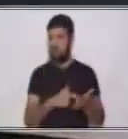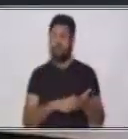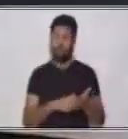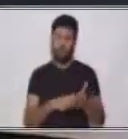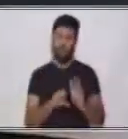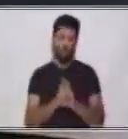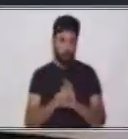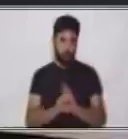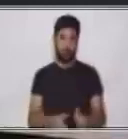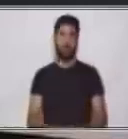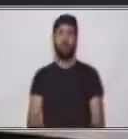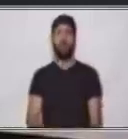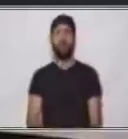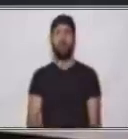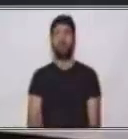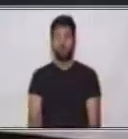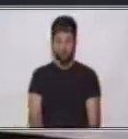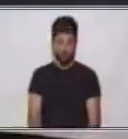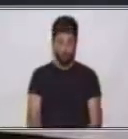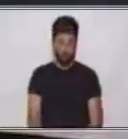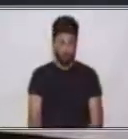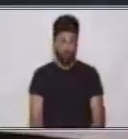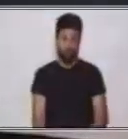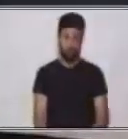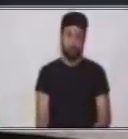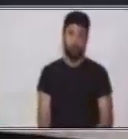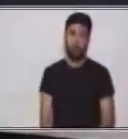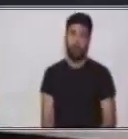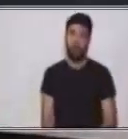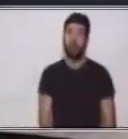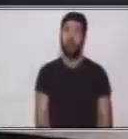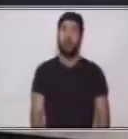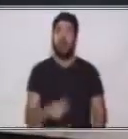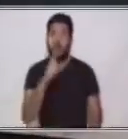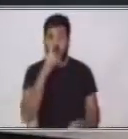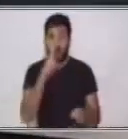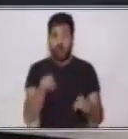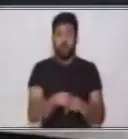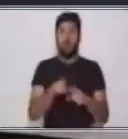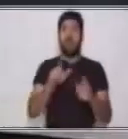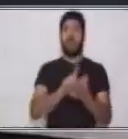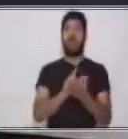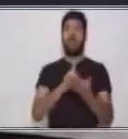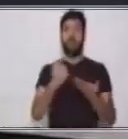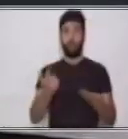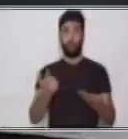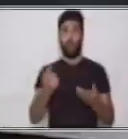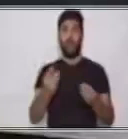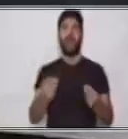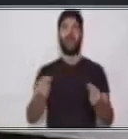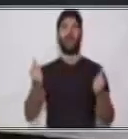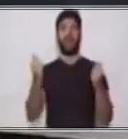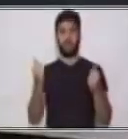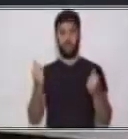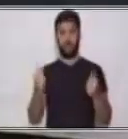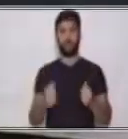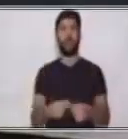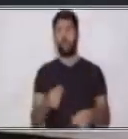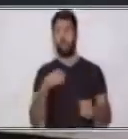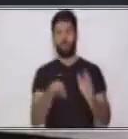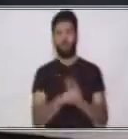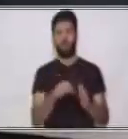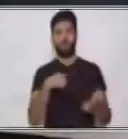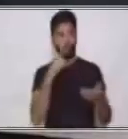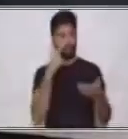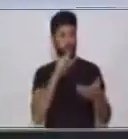informe. Dentro de la lectura rápida o superficial es toda aquella lectura que usted le está dando una ojeada, o sea,